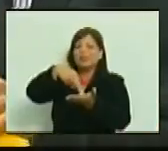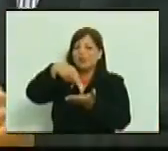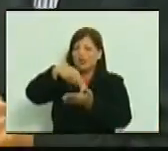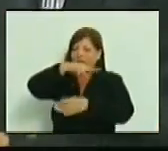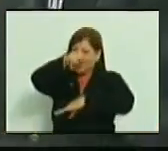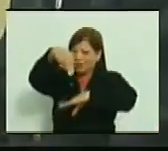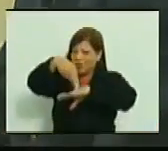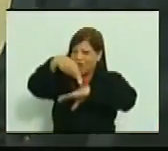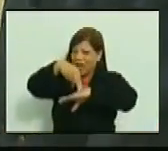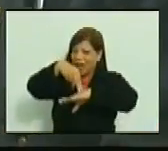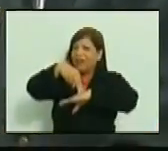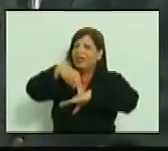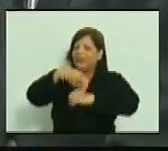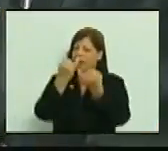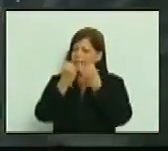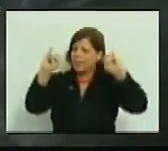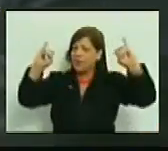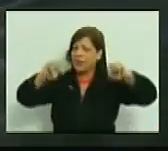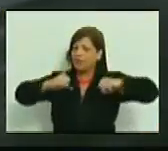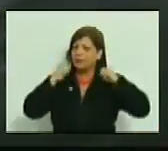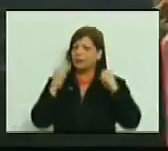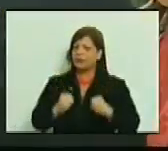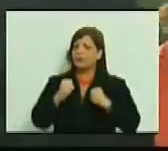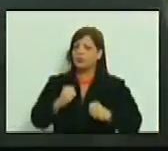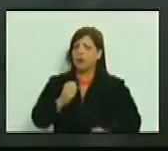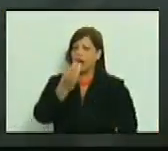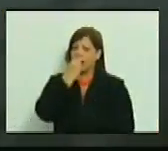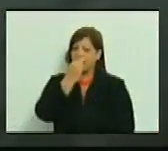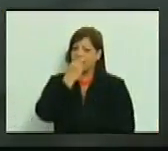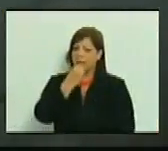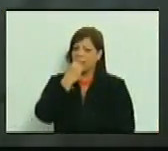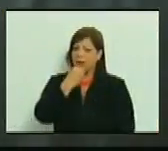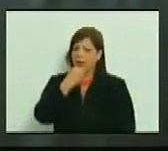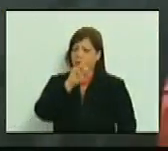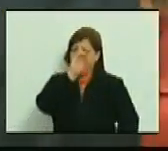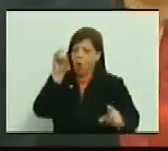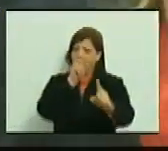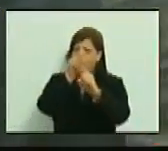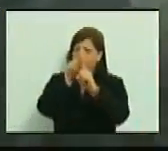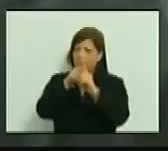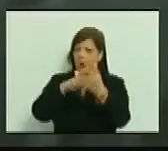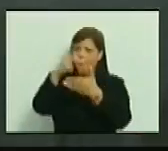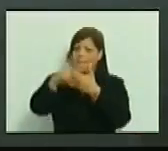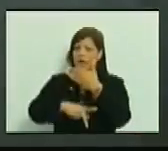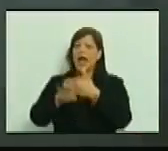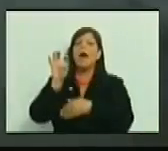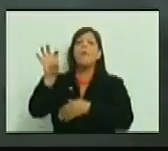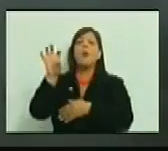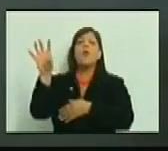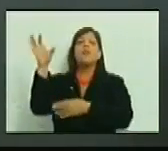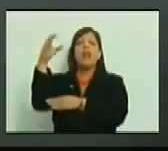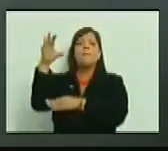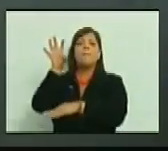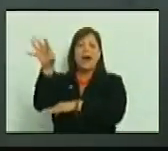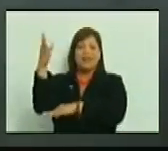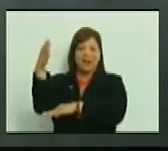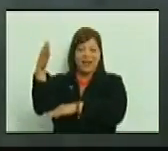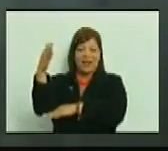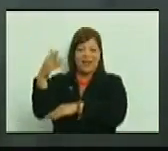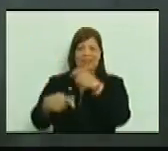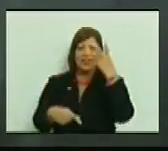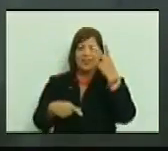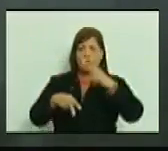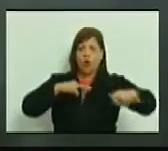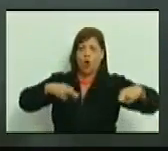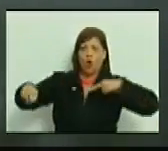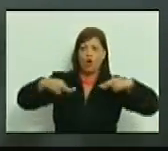planes nacionales de soberanía y seguridad alimentaria y los objetivos del Plan de la Patria. Segundo, actuación